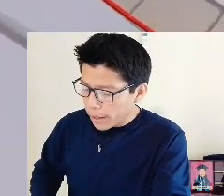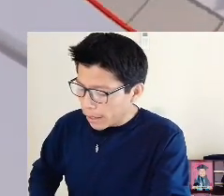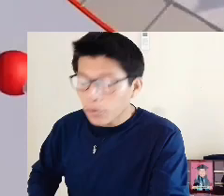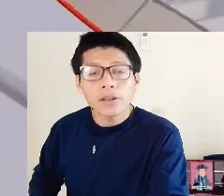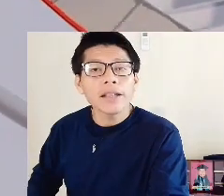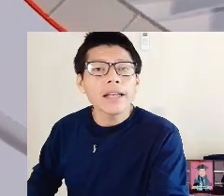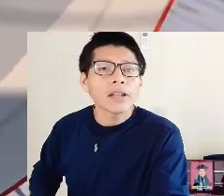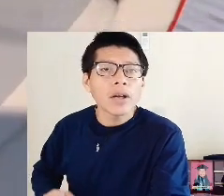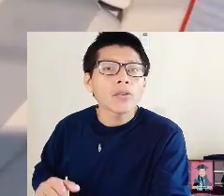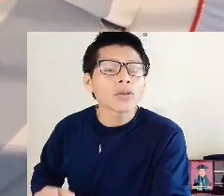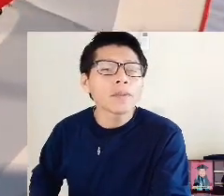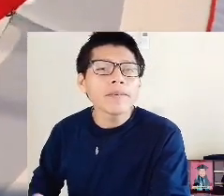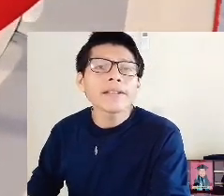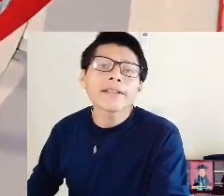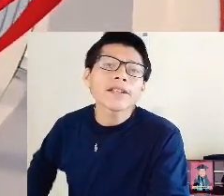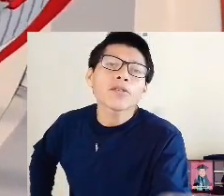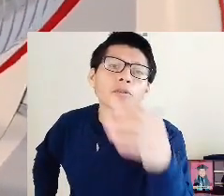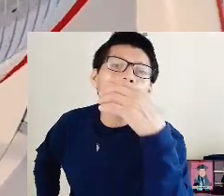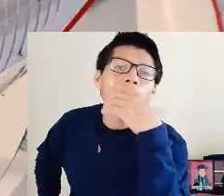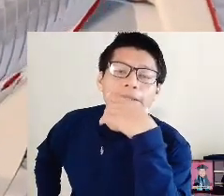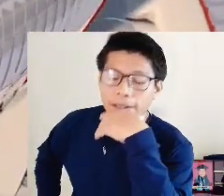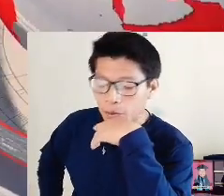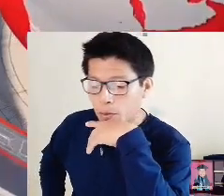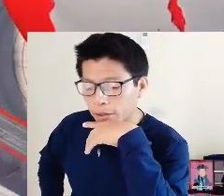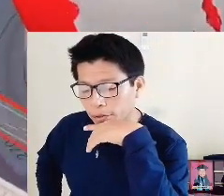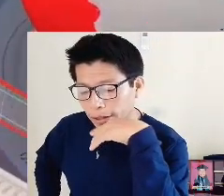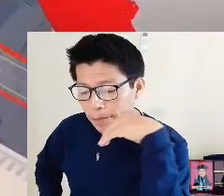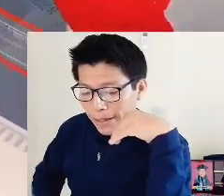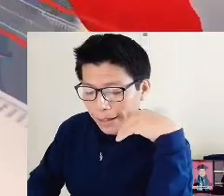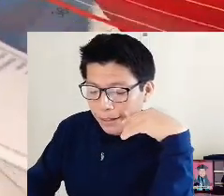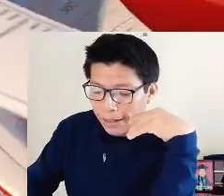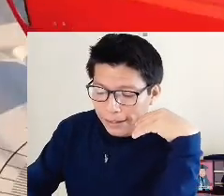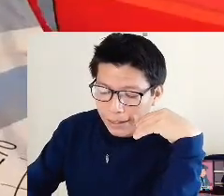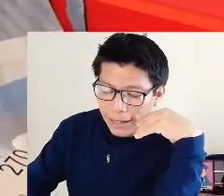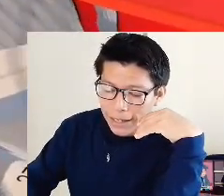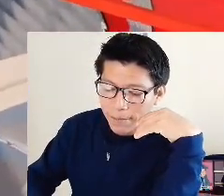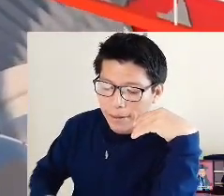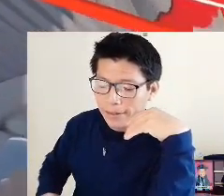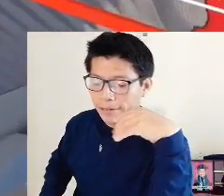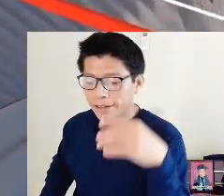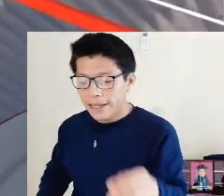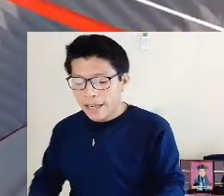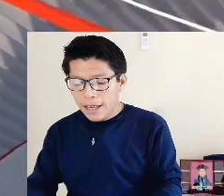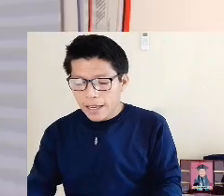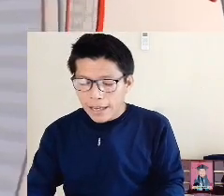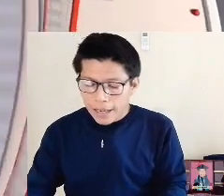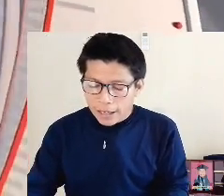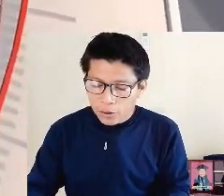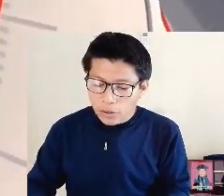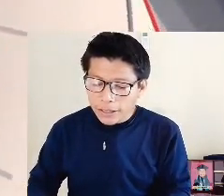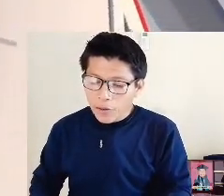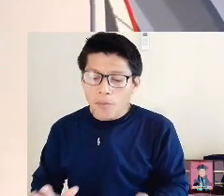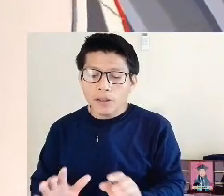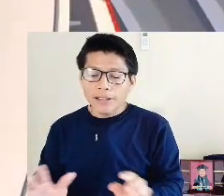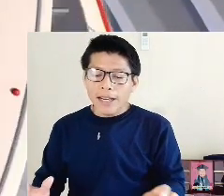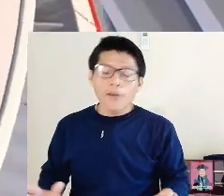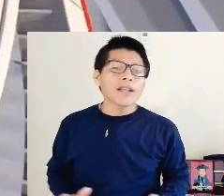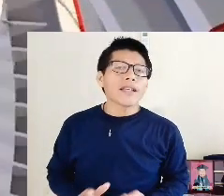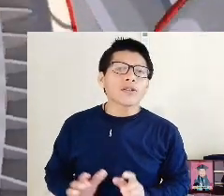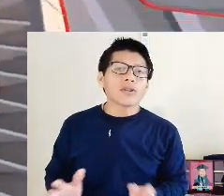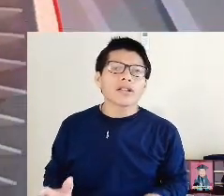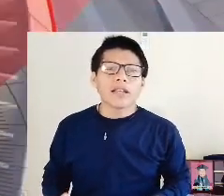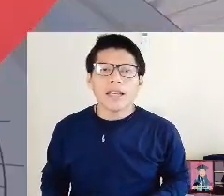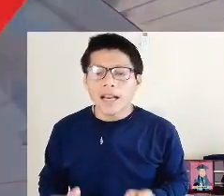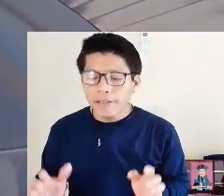para la contienda electoral 2023-2024 imagínense nada más no sé cómo